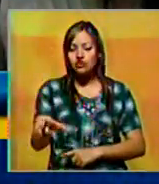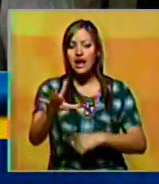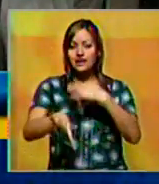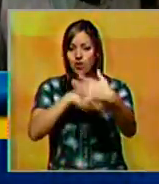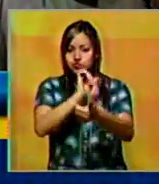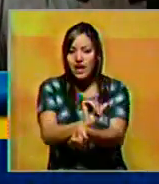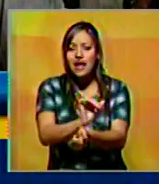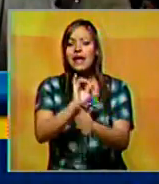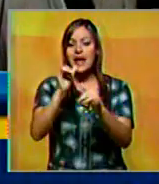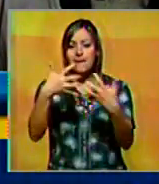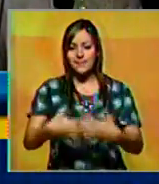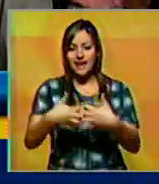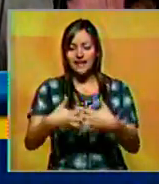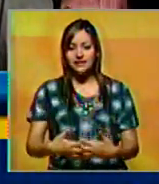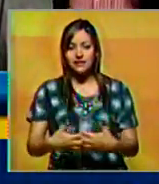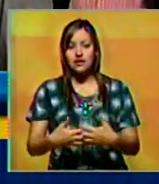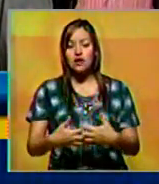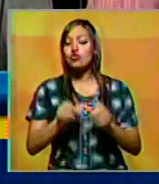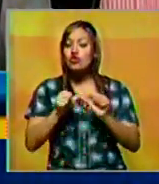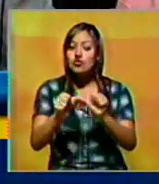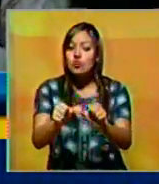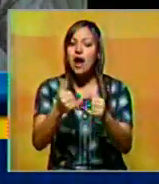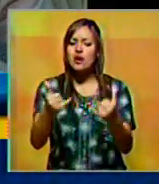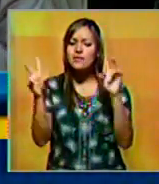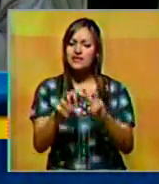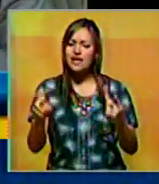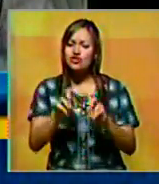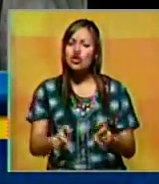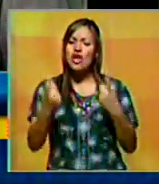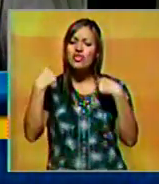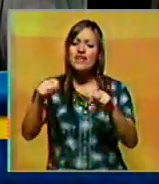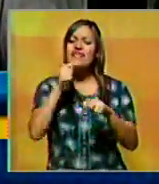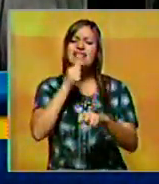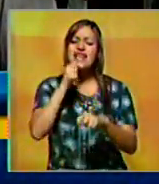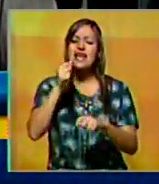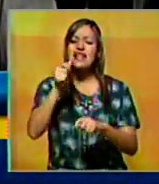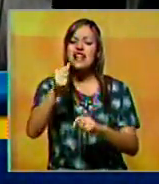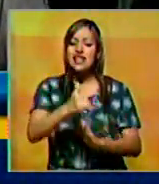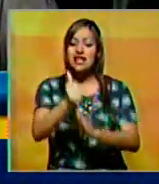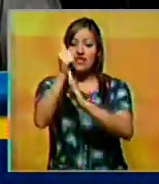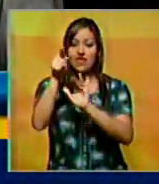en la empresa. La policía científica continúa las investigaciones para tratar de capturar al